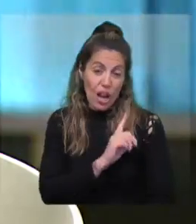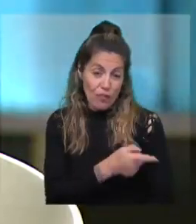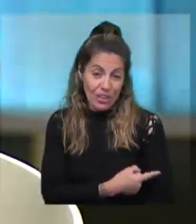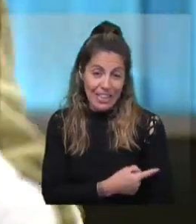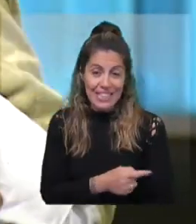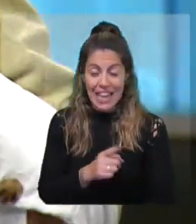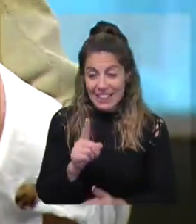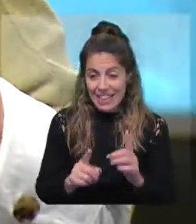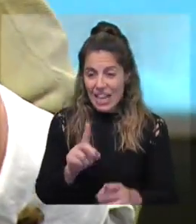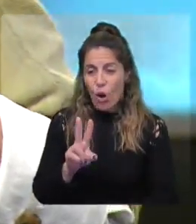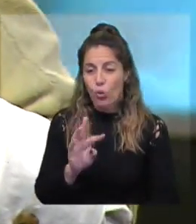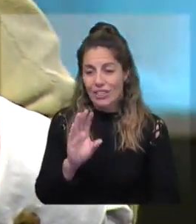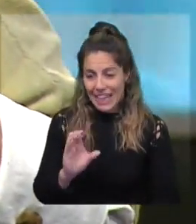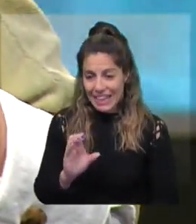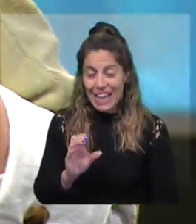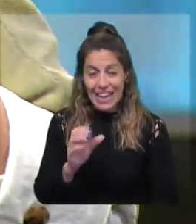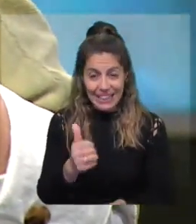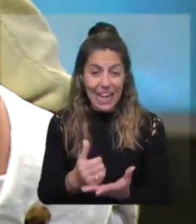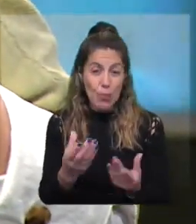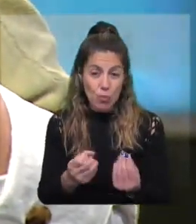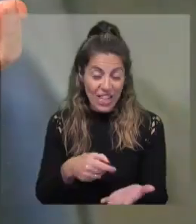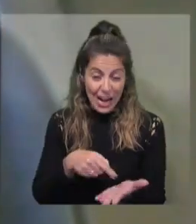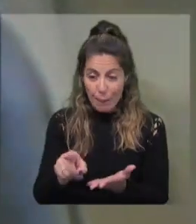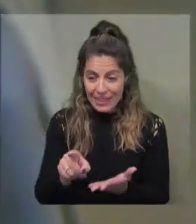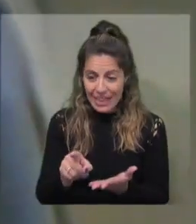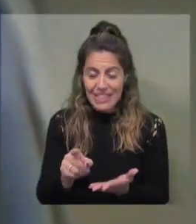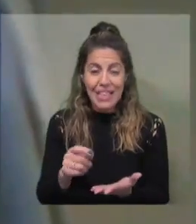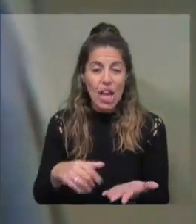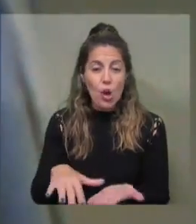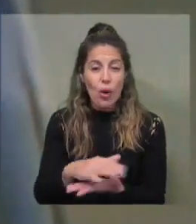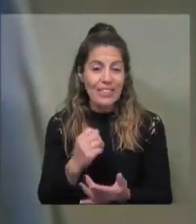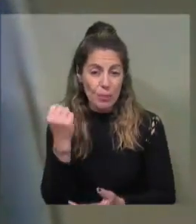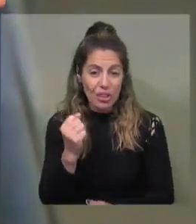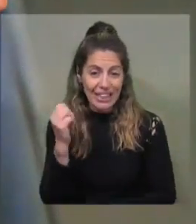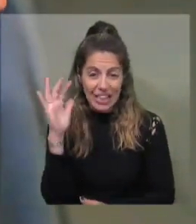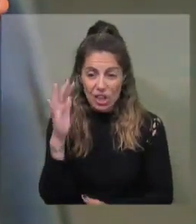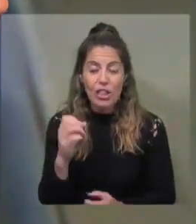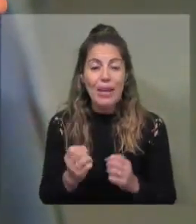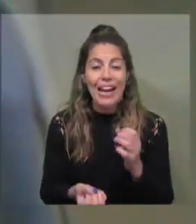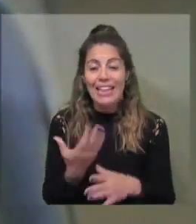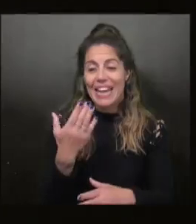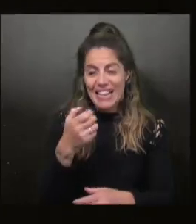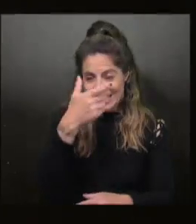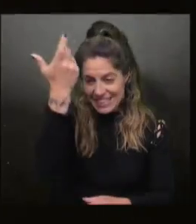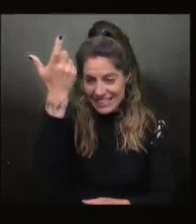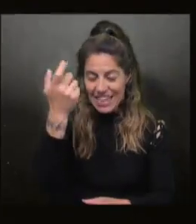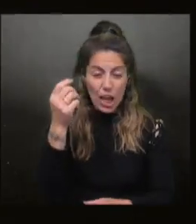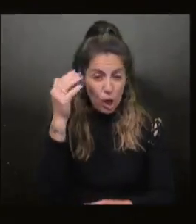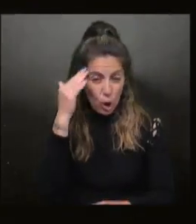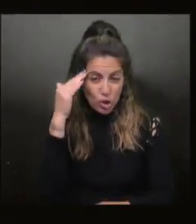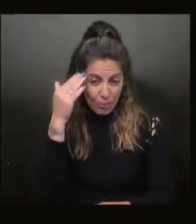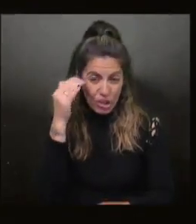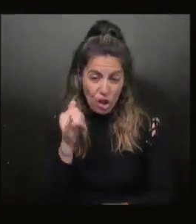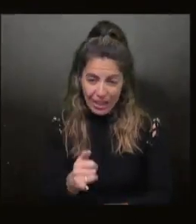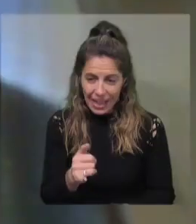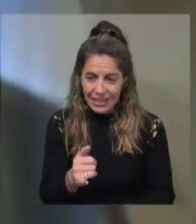estar en muchas capitales y lugares importantes del interior, sino también generar más ciencia y más conocimiento de lo que hay ahí.